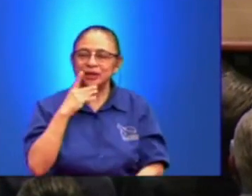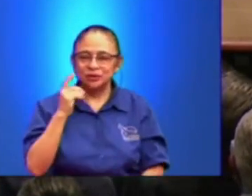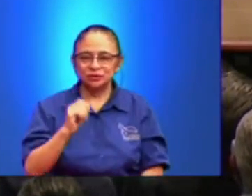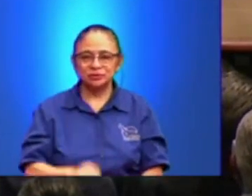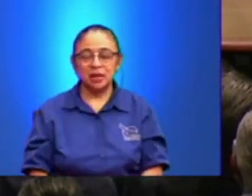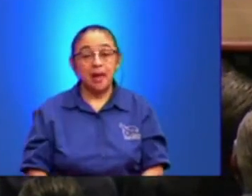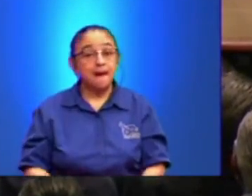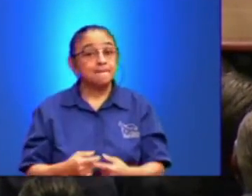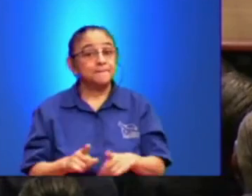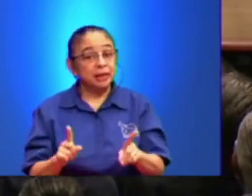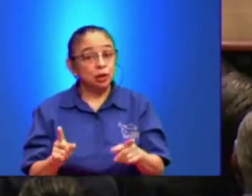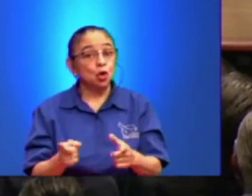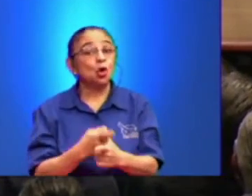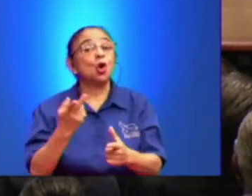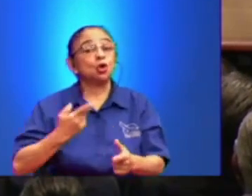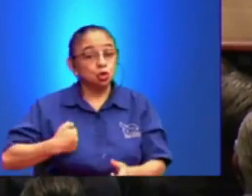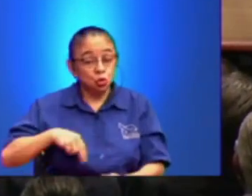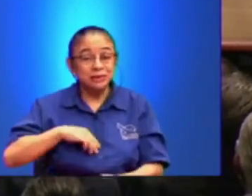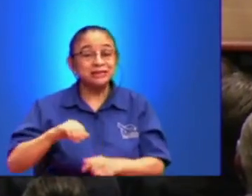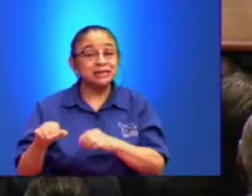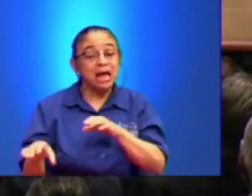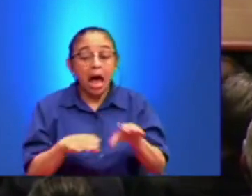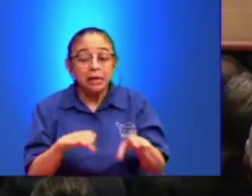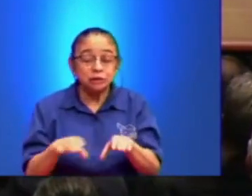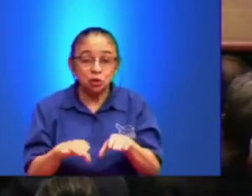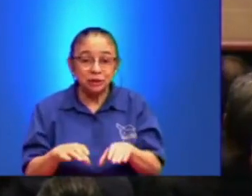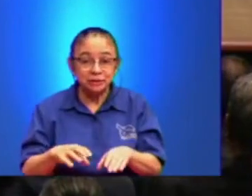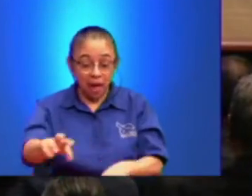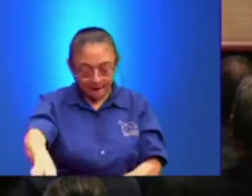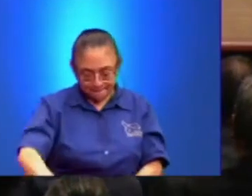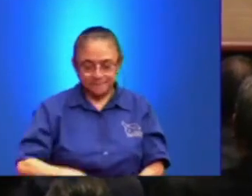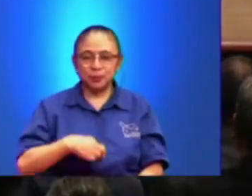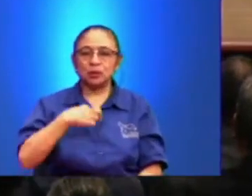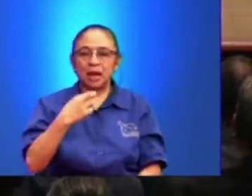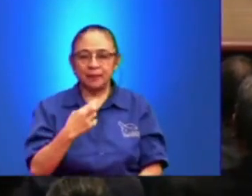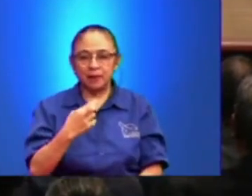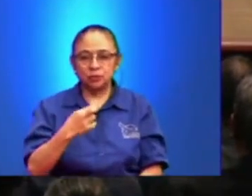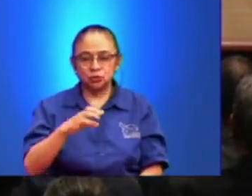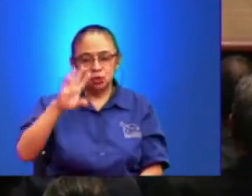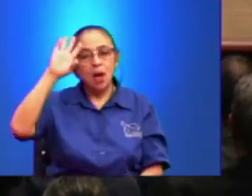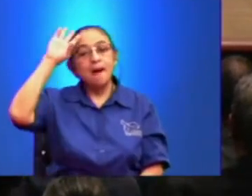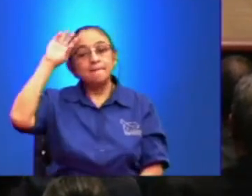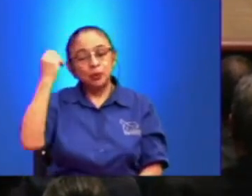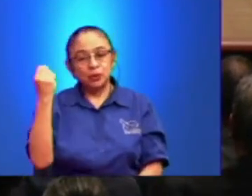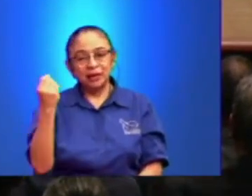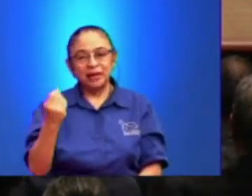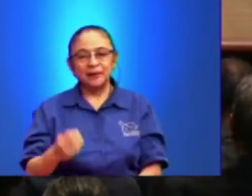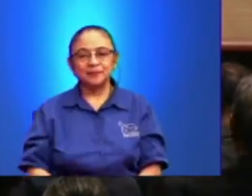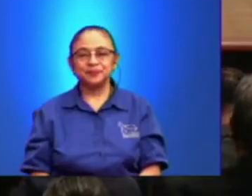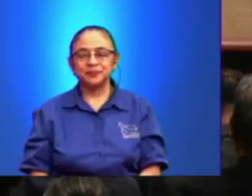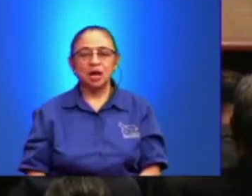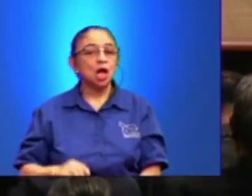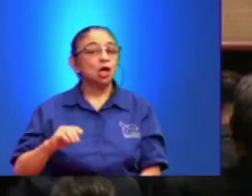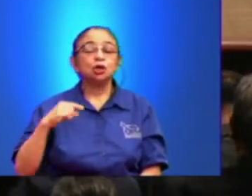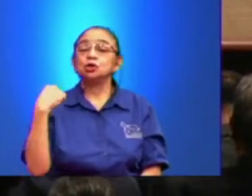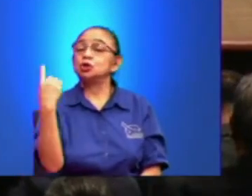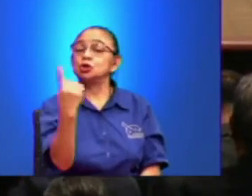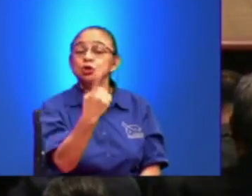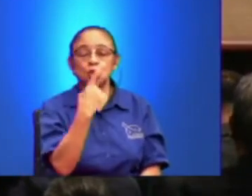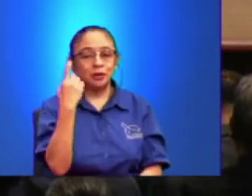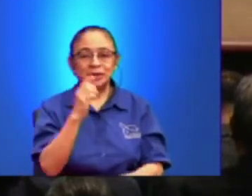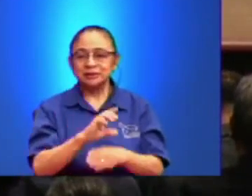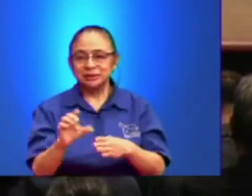con nuestra acción vamos a estar proclamando porque uno mire hermano todas las cosas